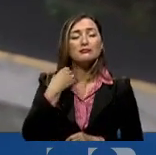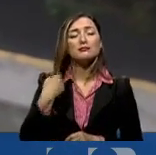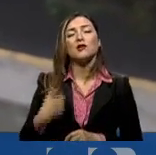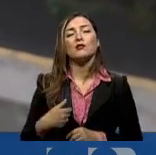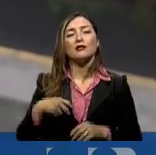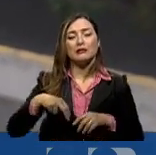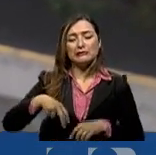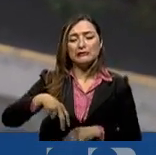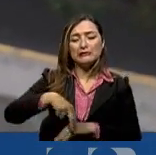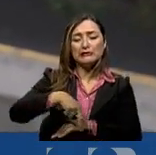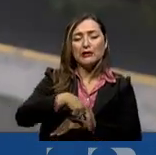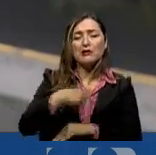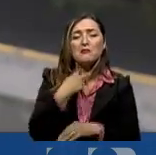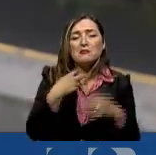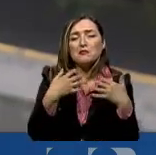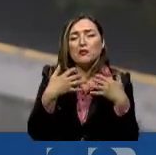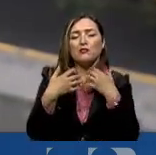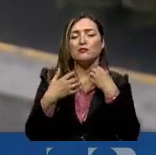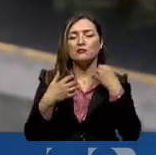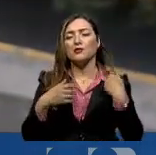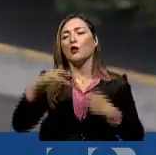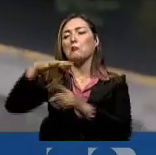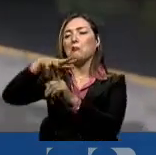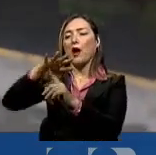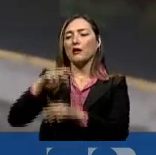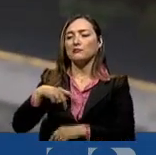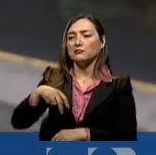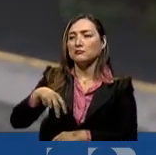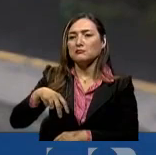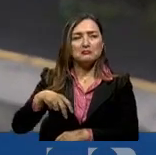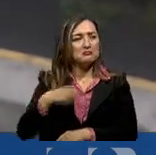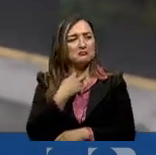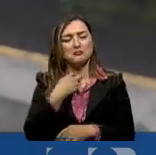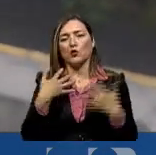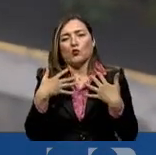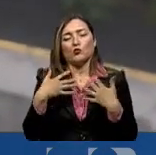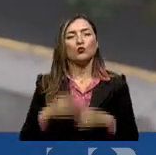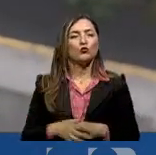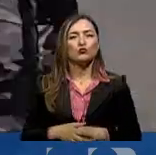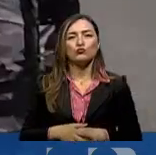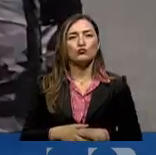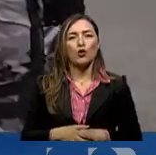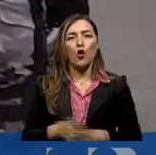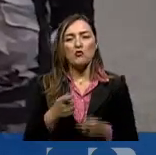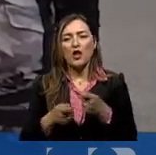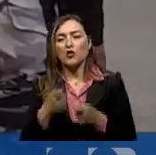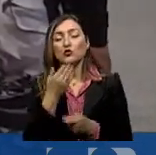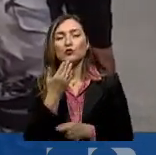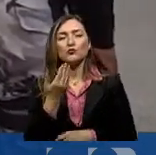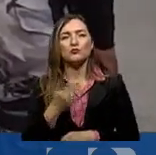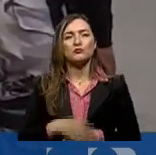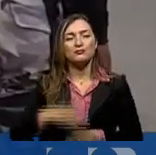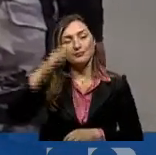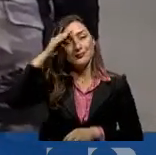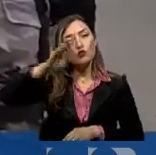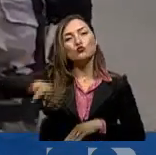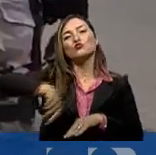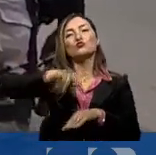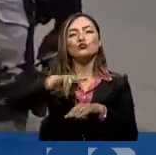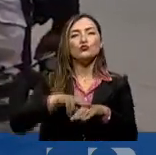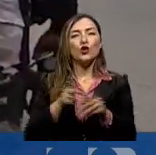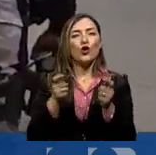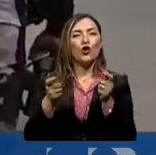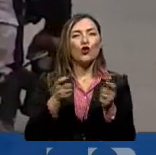salir a cualquier parte donde yo pueda generar otro tipo de ingreso. La Policía Nacional ha incrementado